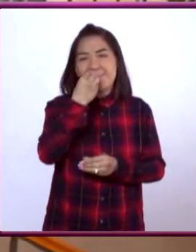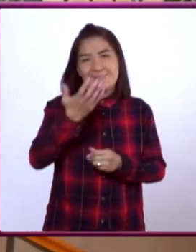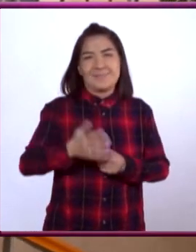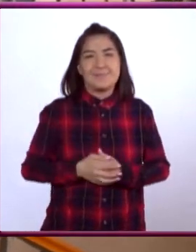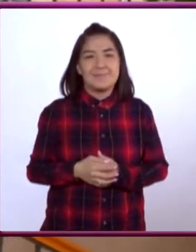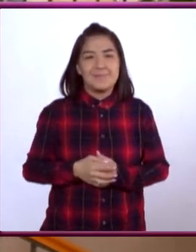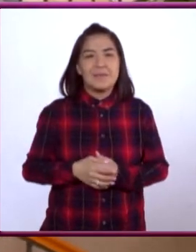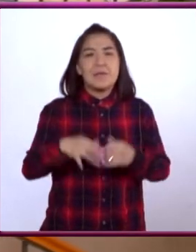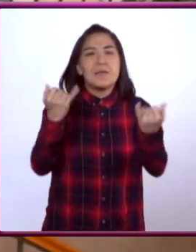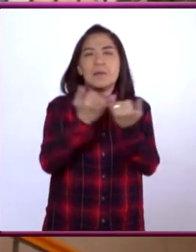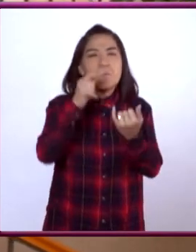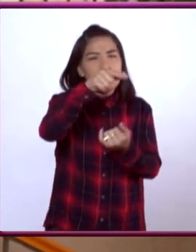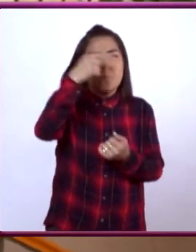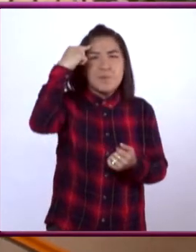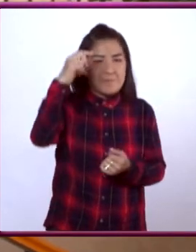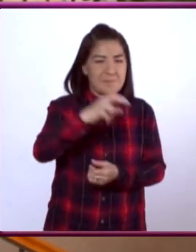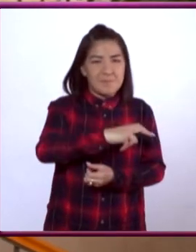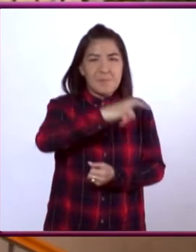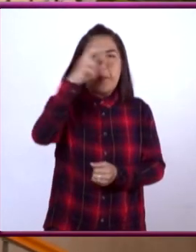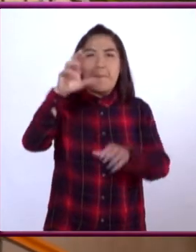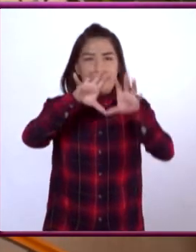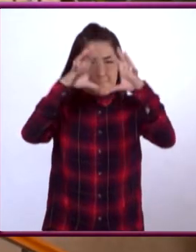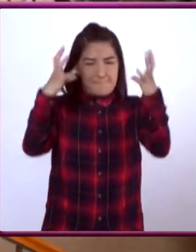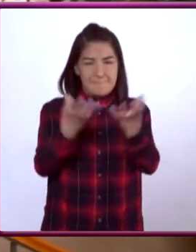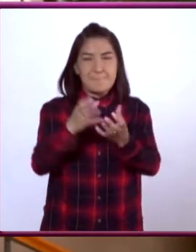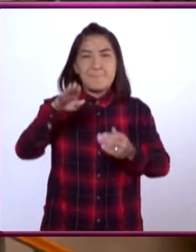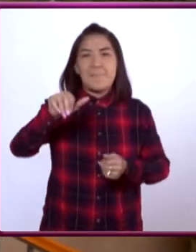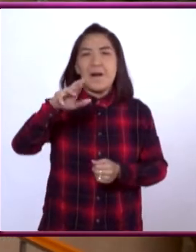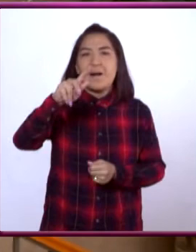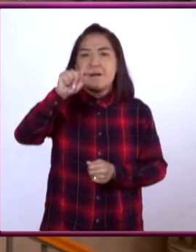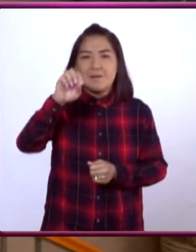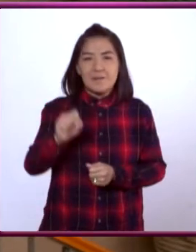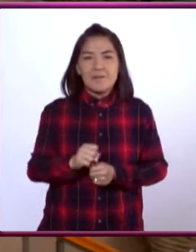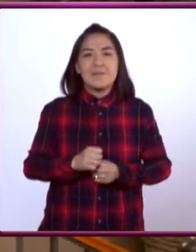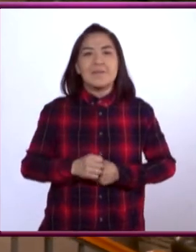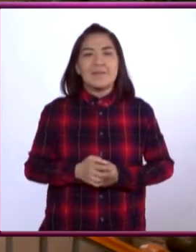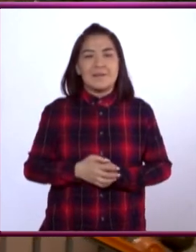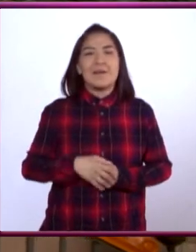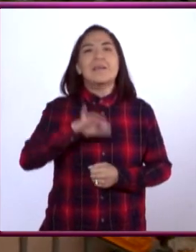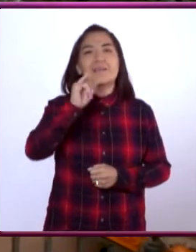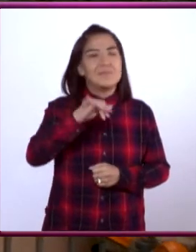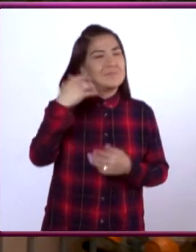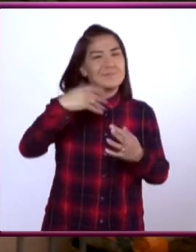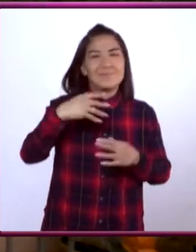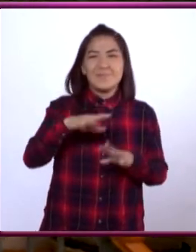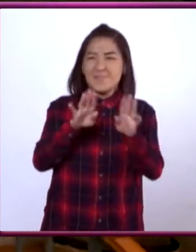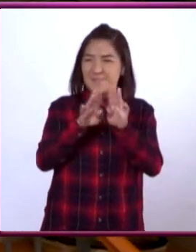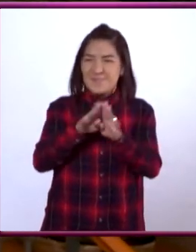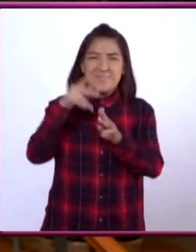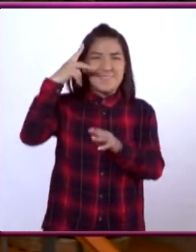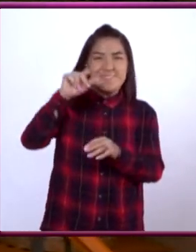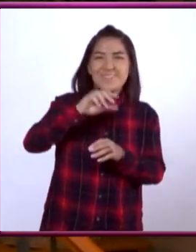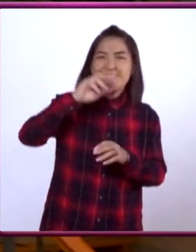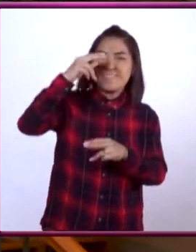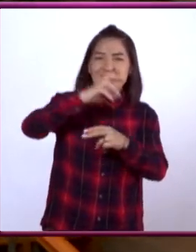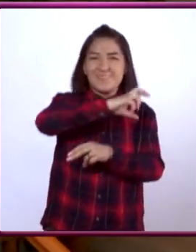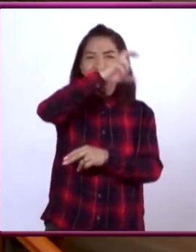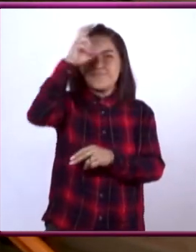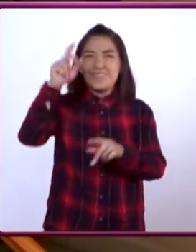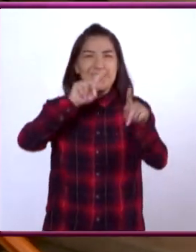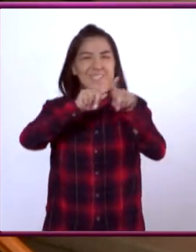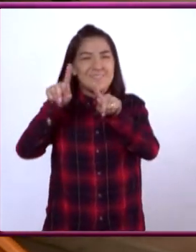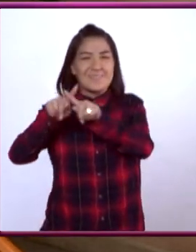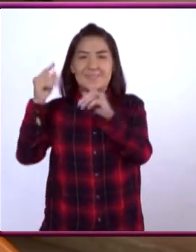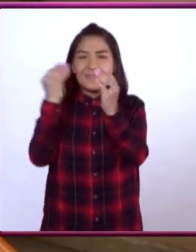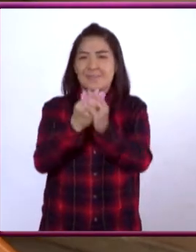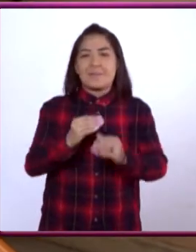que traes ahí. Pues es como en Marte, ¿recuerdas? Ah, es verdad. Bendita atmósfera. Oye, ¿qué opinas